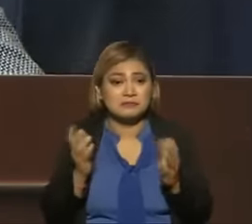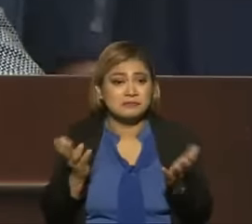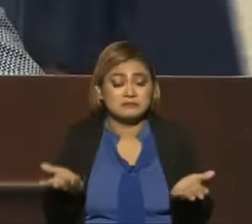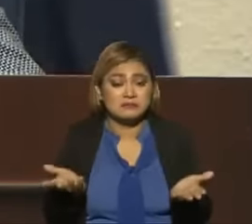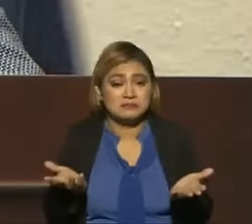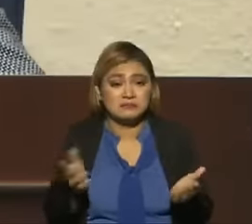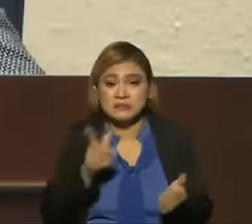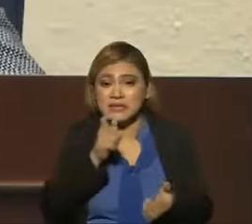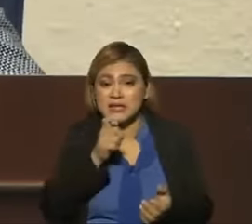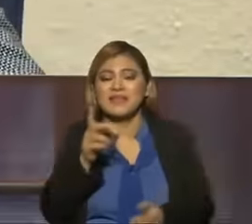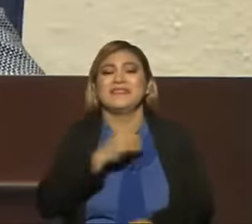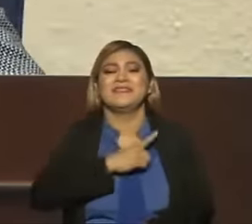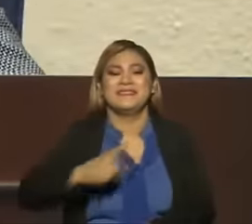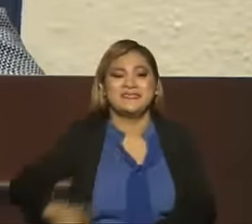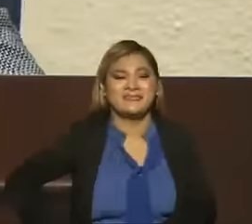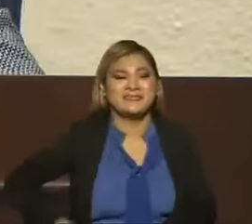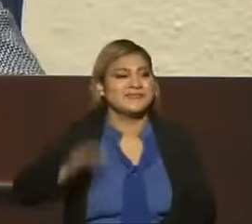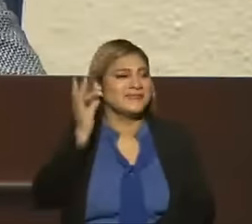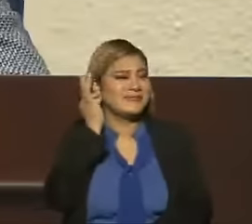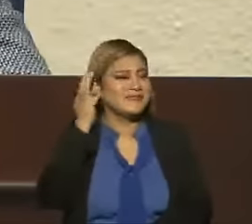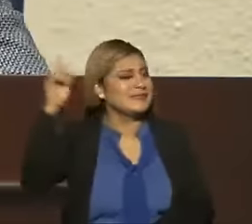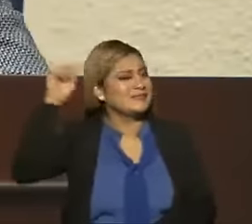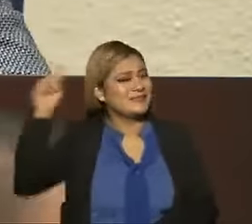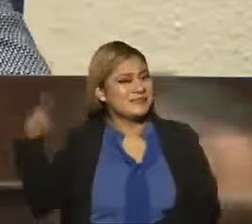Tiene la palabra la honorable Zulay Rodríguez.